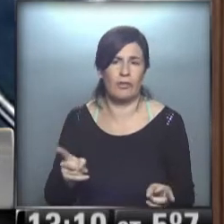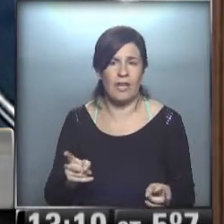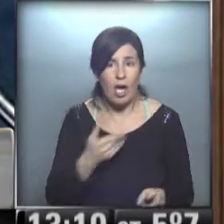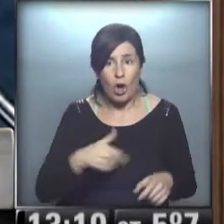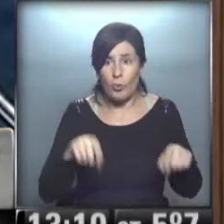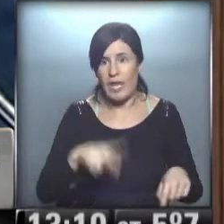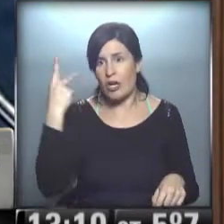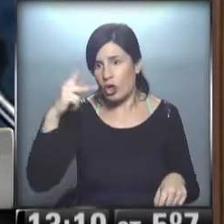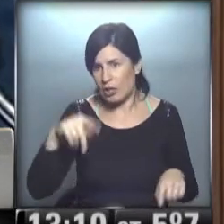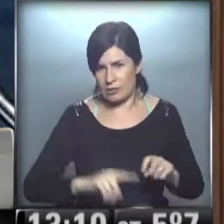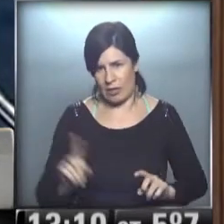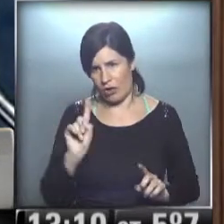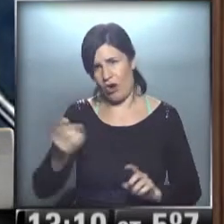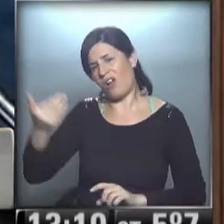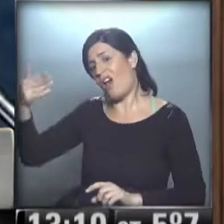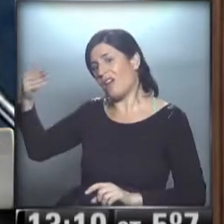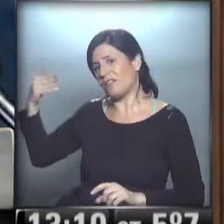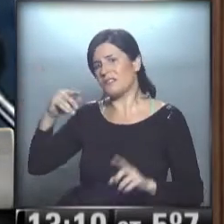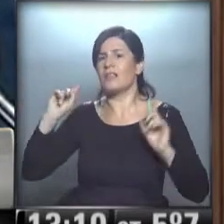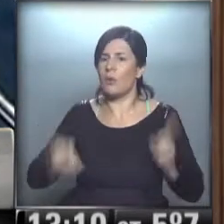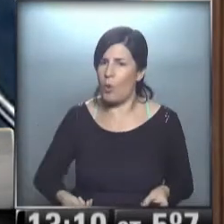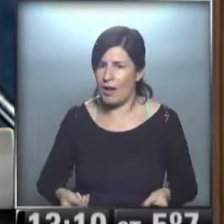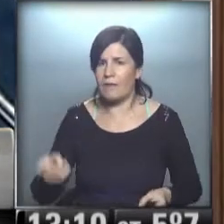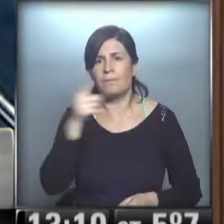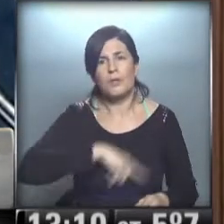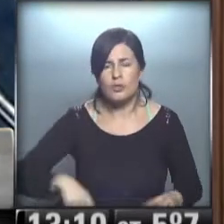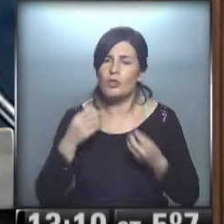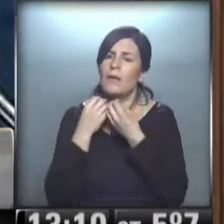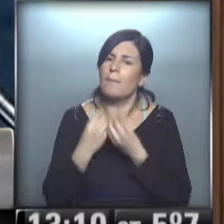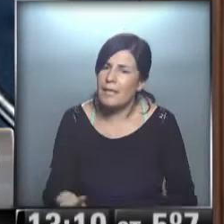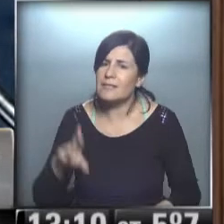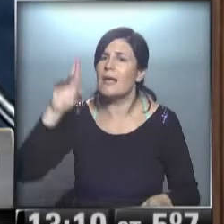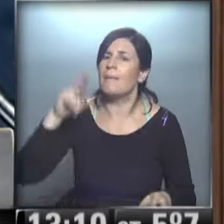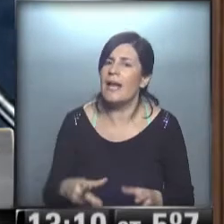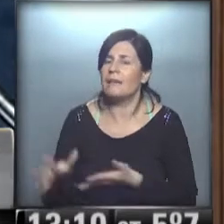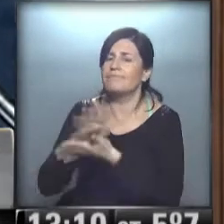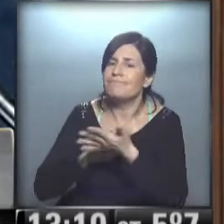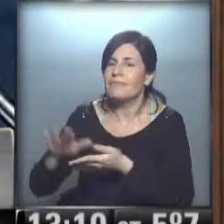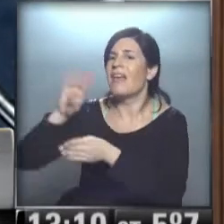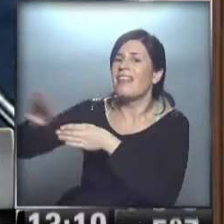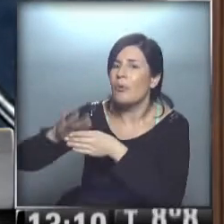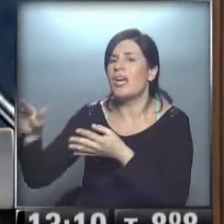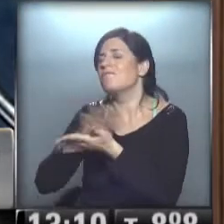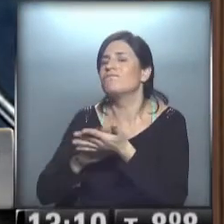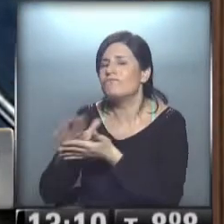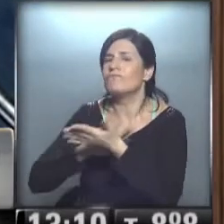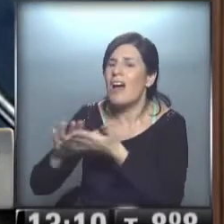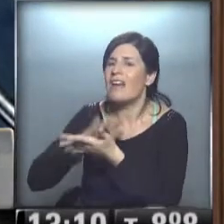Se introdujo un proceso de reestructuración y un proceso de negociación que fue desde el